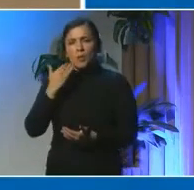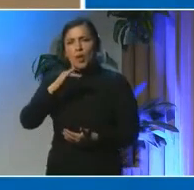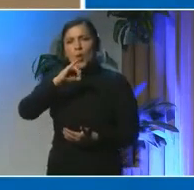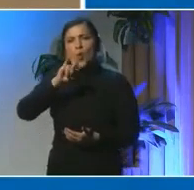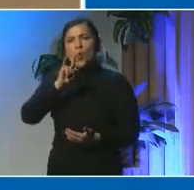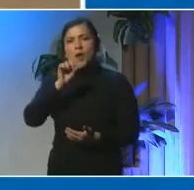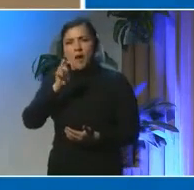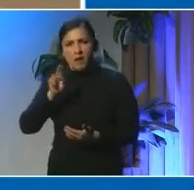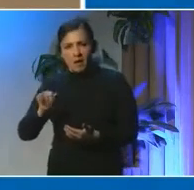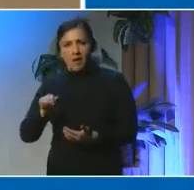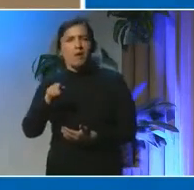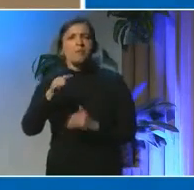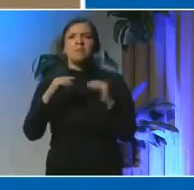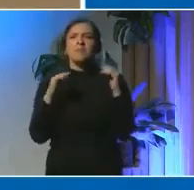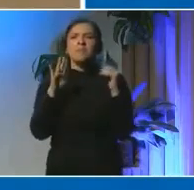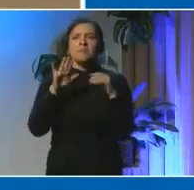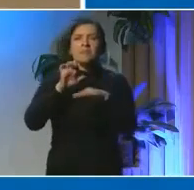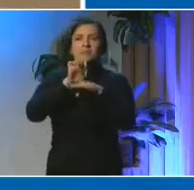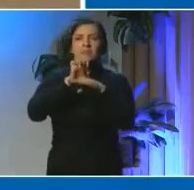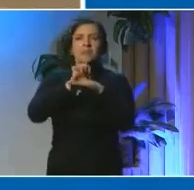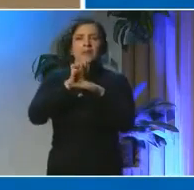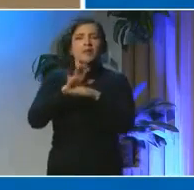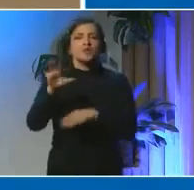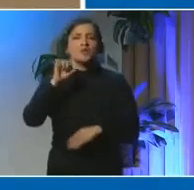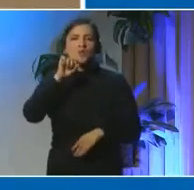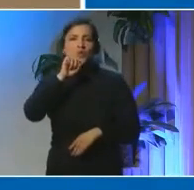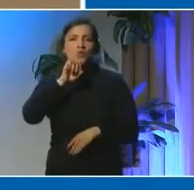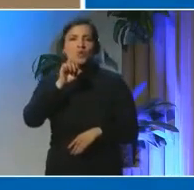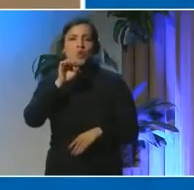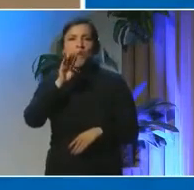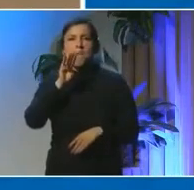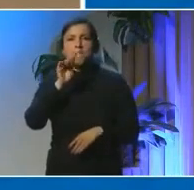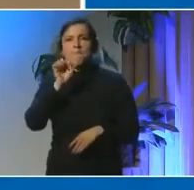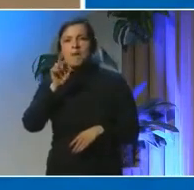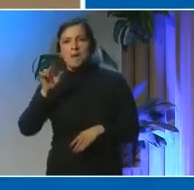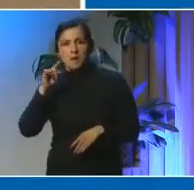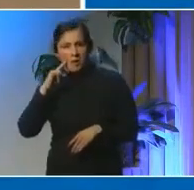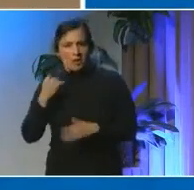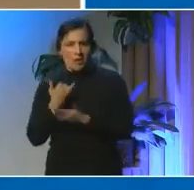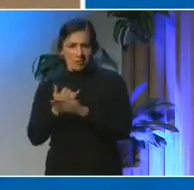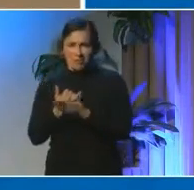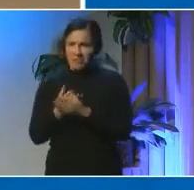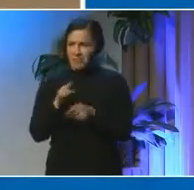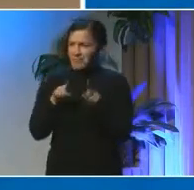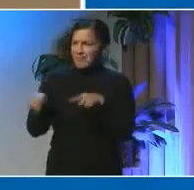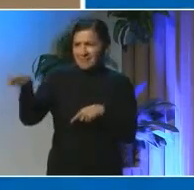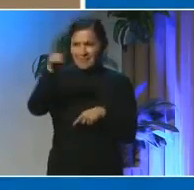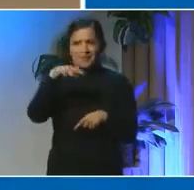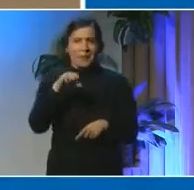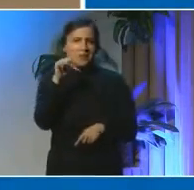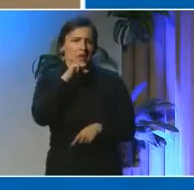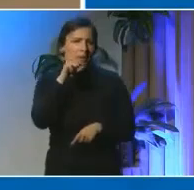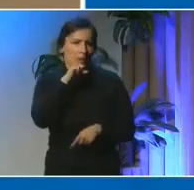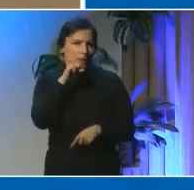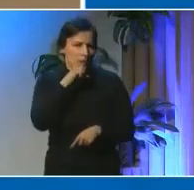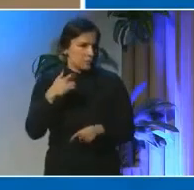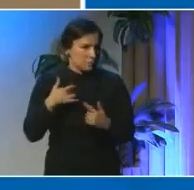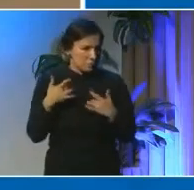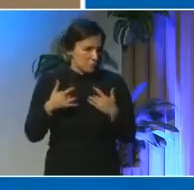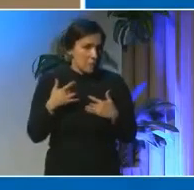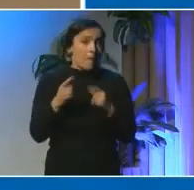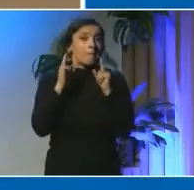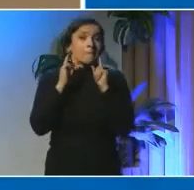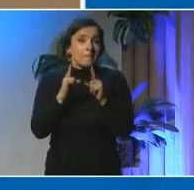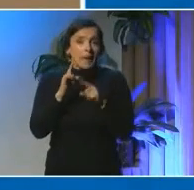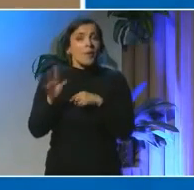de de babaria muchos e seguro disfrutamos a veces la cerveza pero perdemos